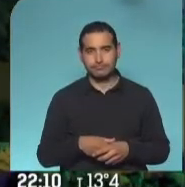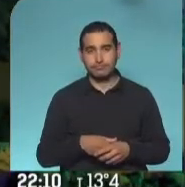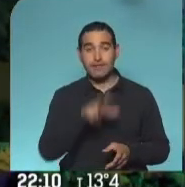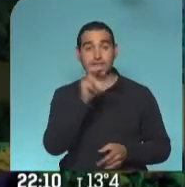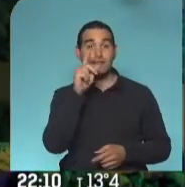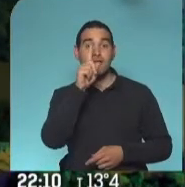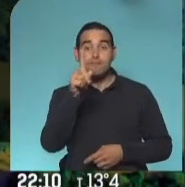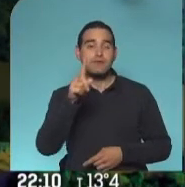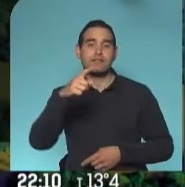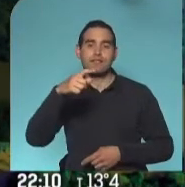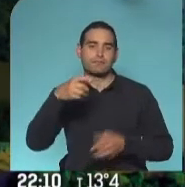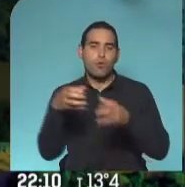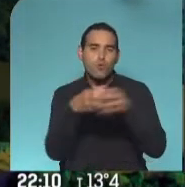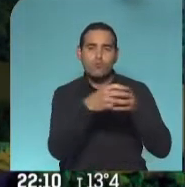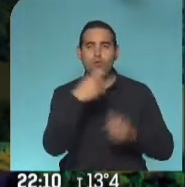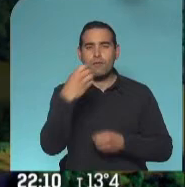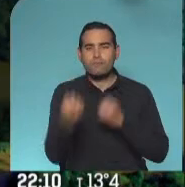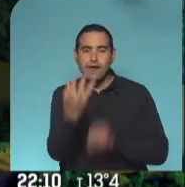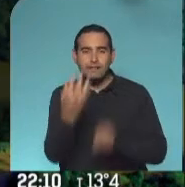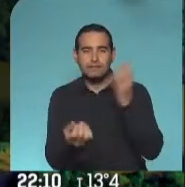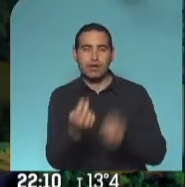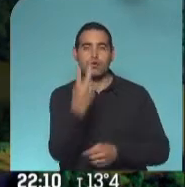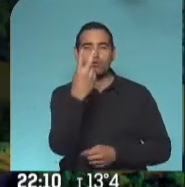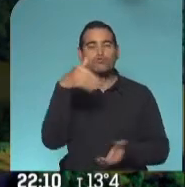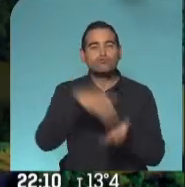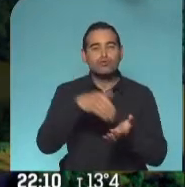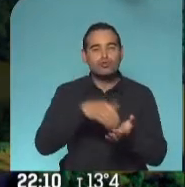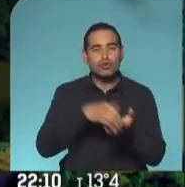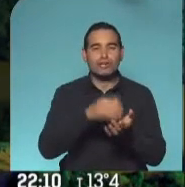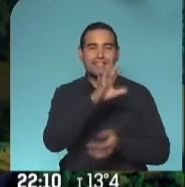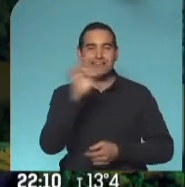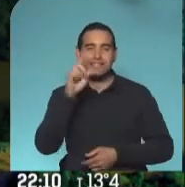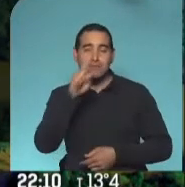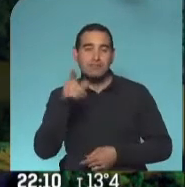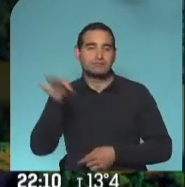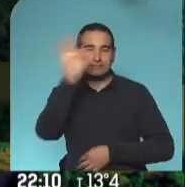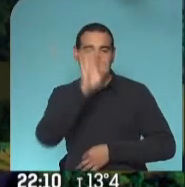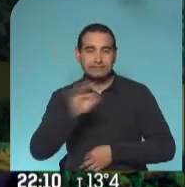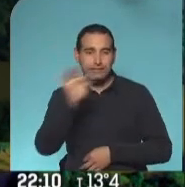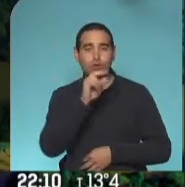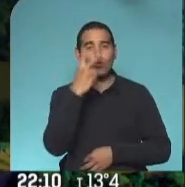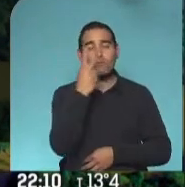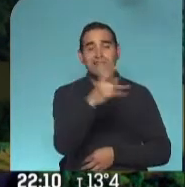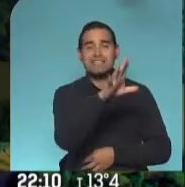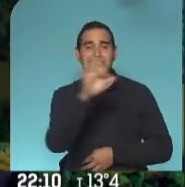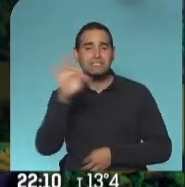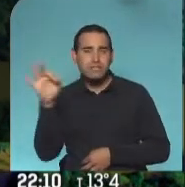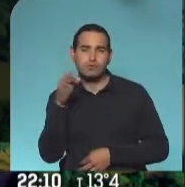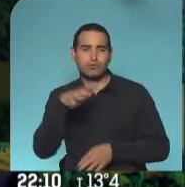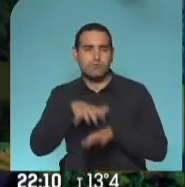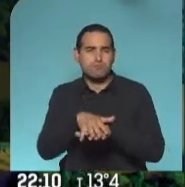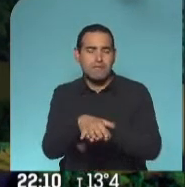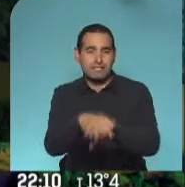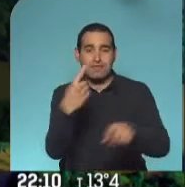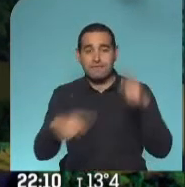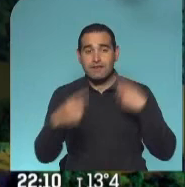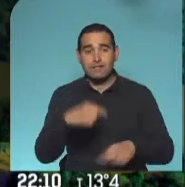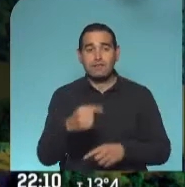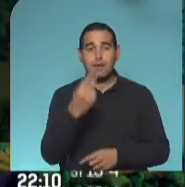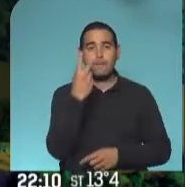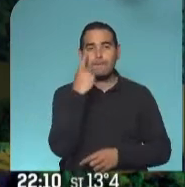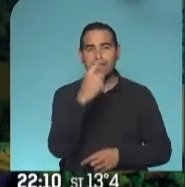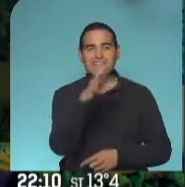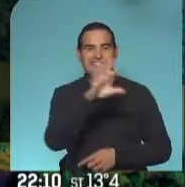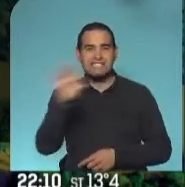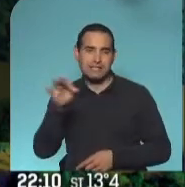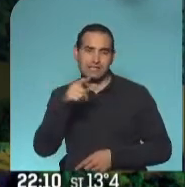30.000 especies de plantas, 2.500.000 especies de insectos, 2.500 especies de peces, más de 1.500 de